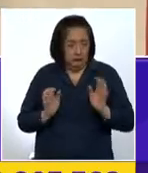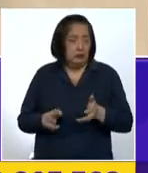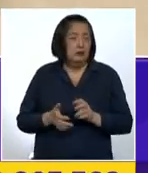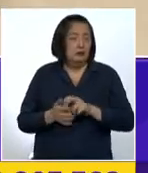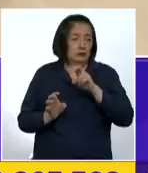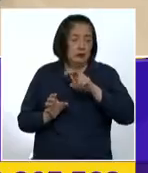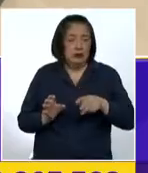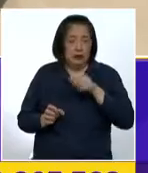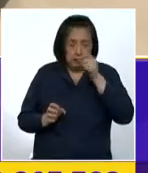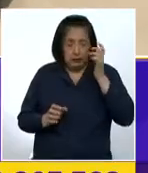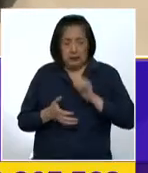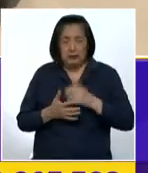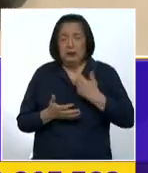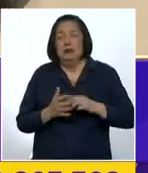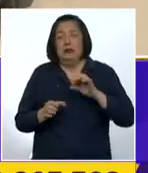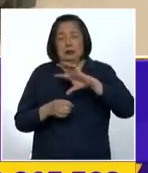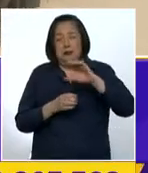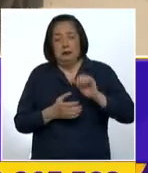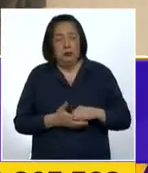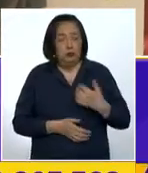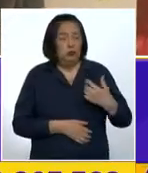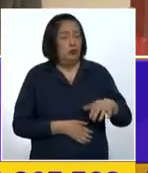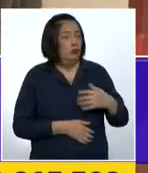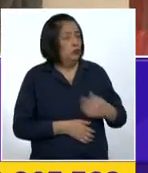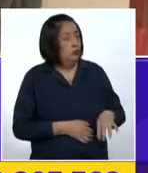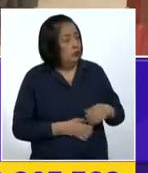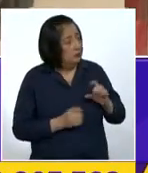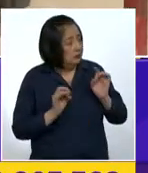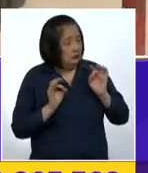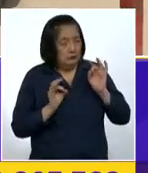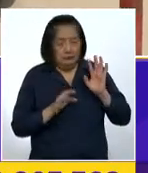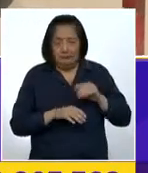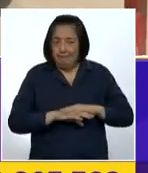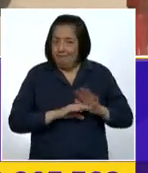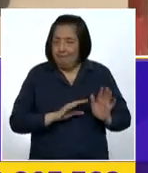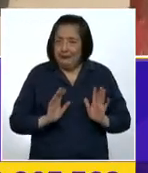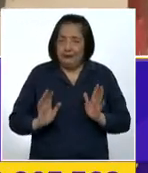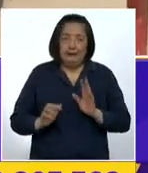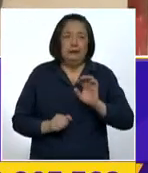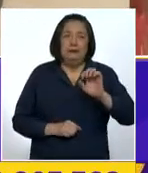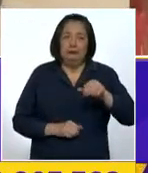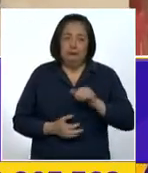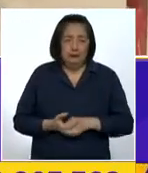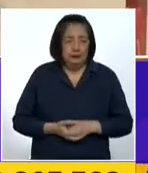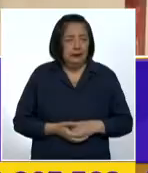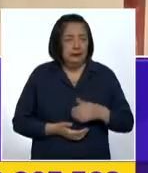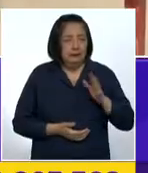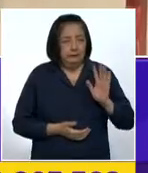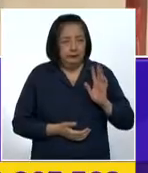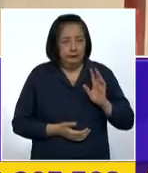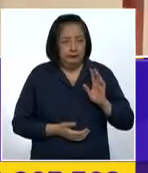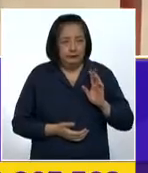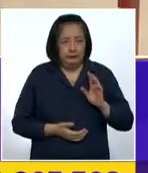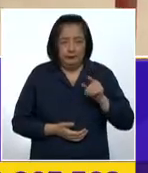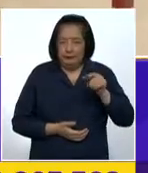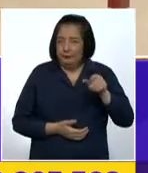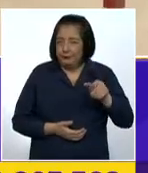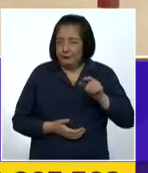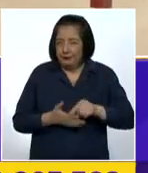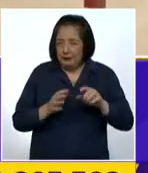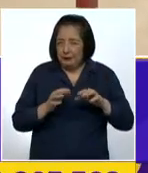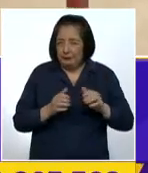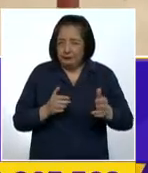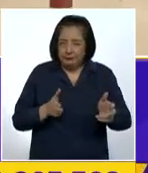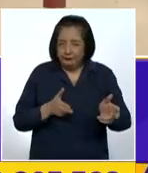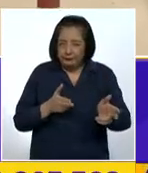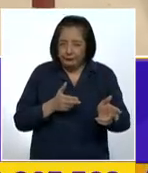este acto criminal el día de ayer en San Miguel, Alicia. Un hecho totalmente planeado, ¿no? Siguiendo a pues toda esta